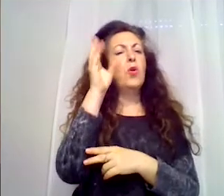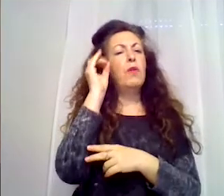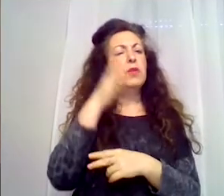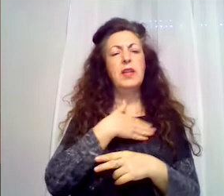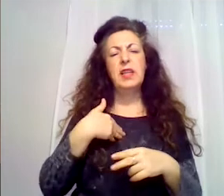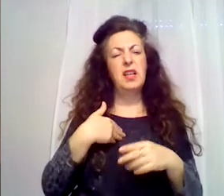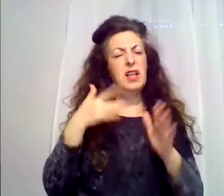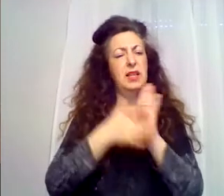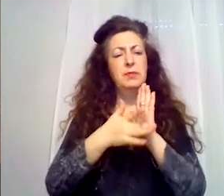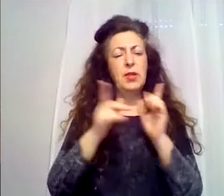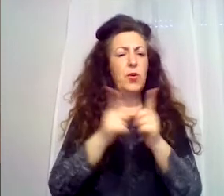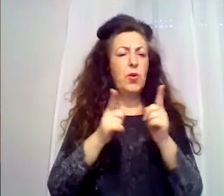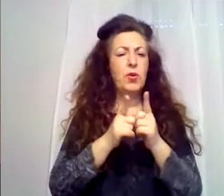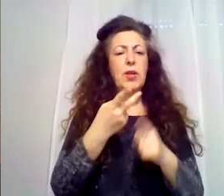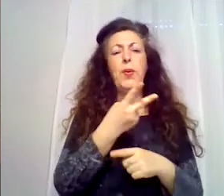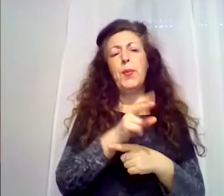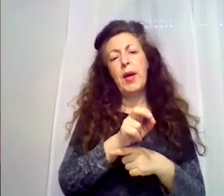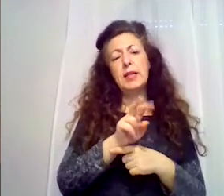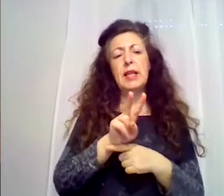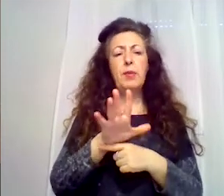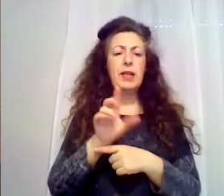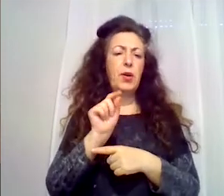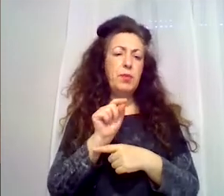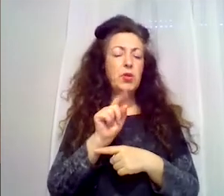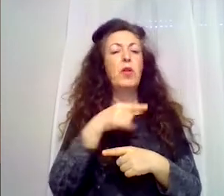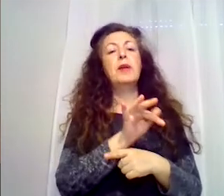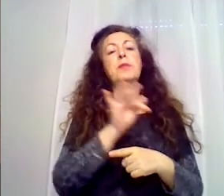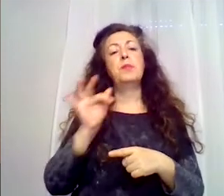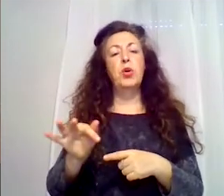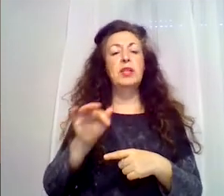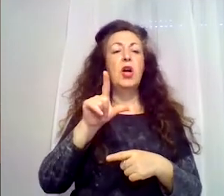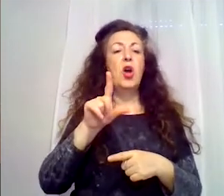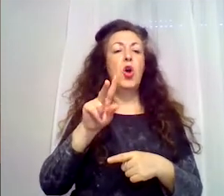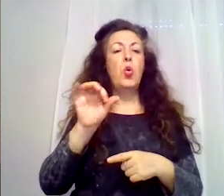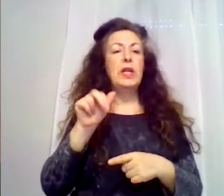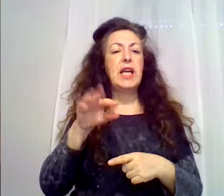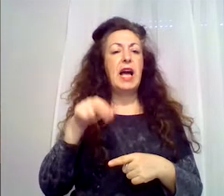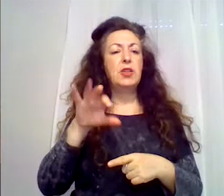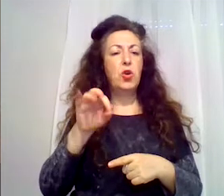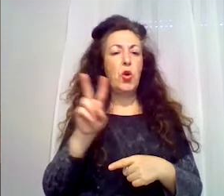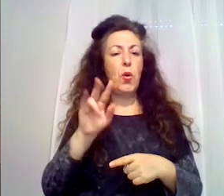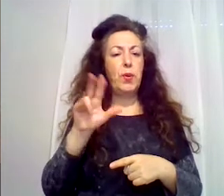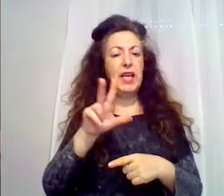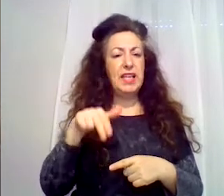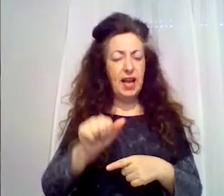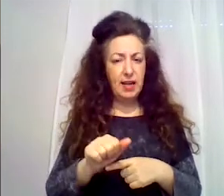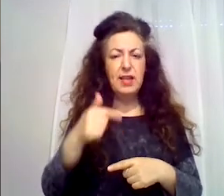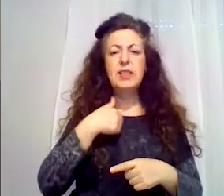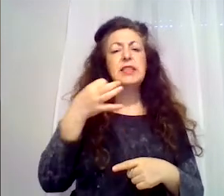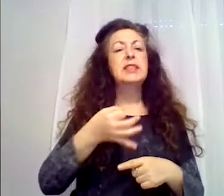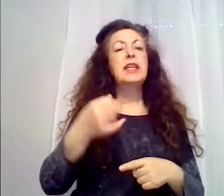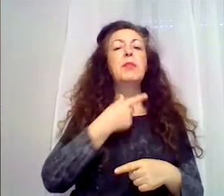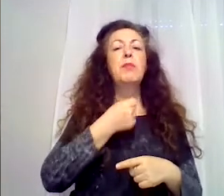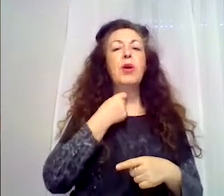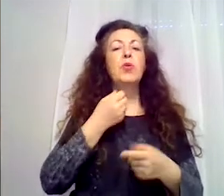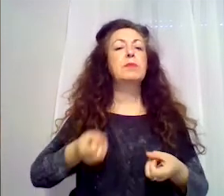esta tarde aquí compartiendo. Siempre suelo comenzar las conferencias, yo voy a ser relativamente breve, voy a estar 20-25 minutos como mucho hablando antes de